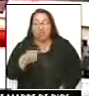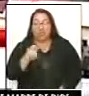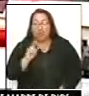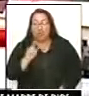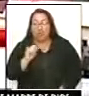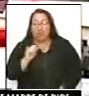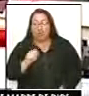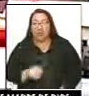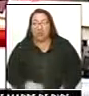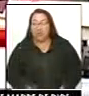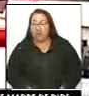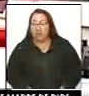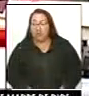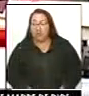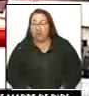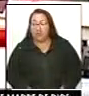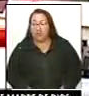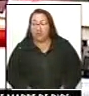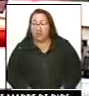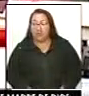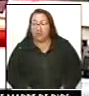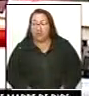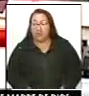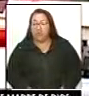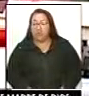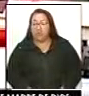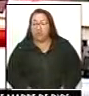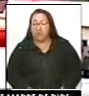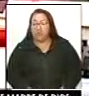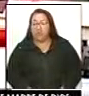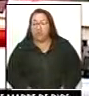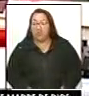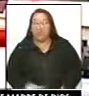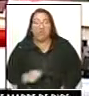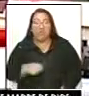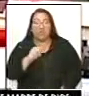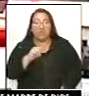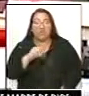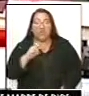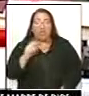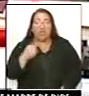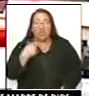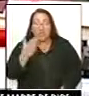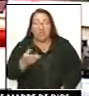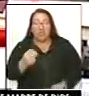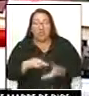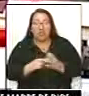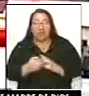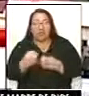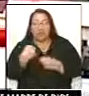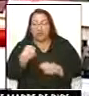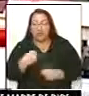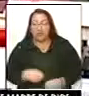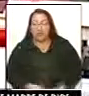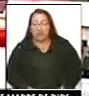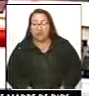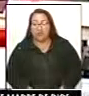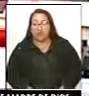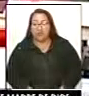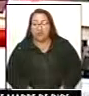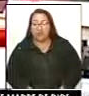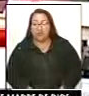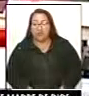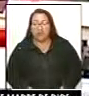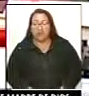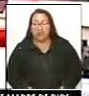¿no? Entonces, aquí lo que sí quisiera saber es que si Indecopi estaría a cargo única y exclusivamente de ver